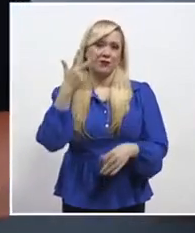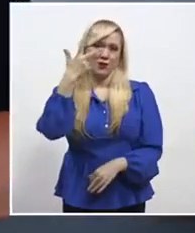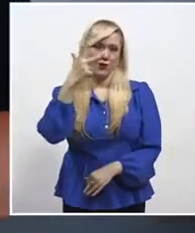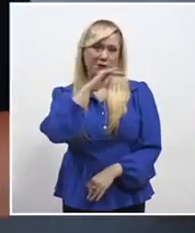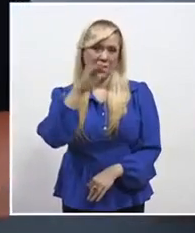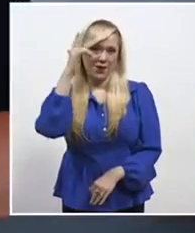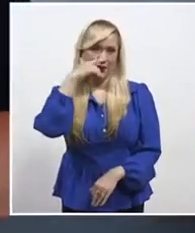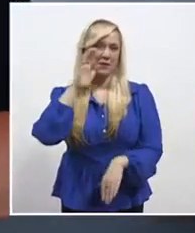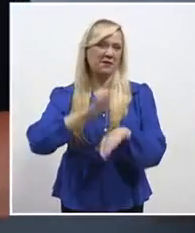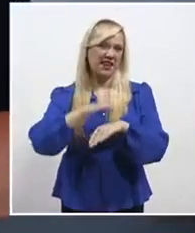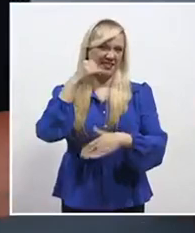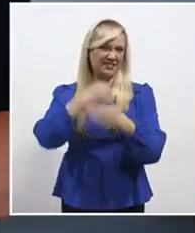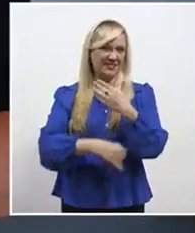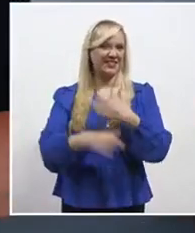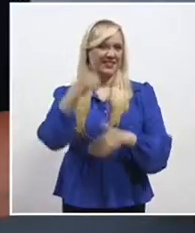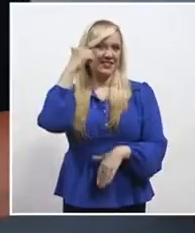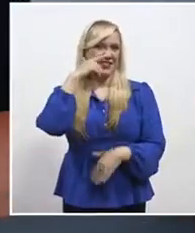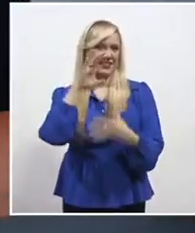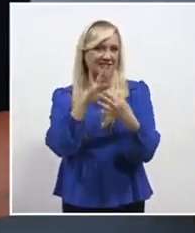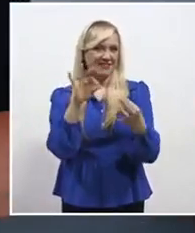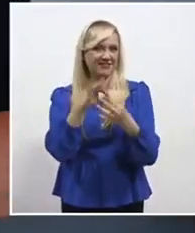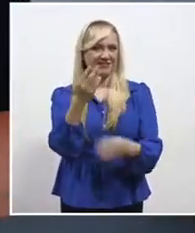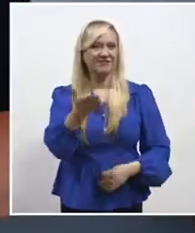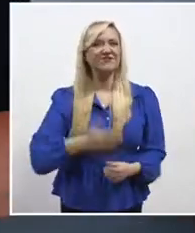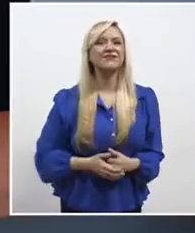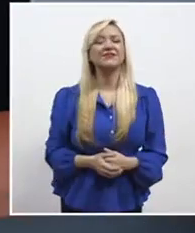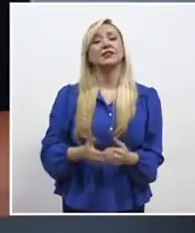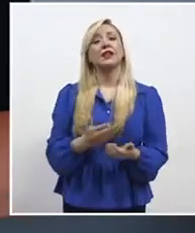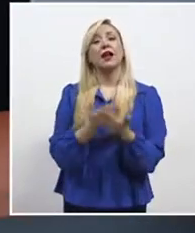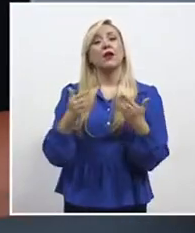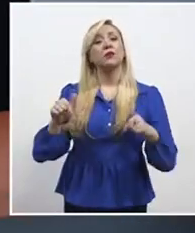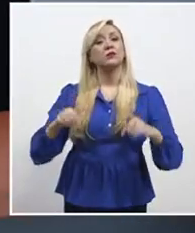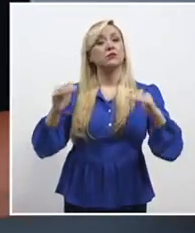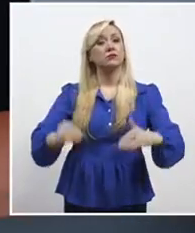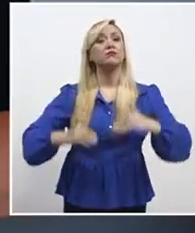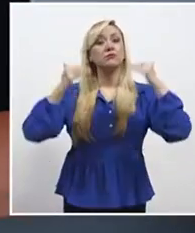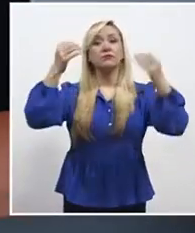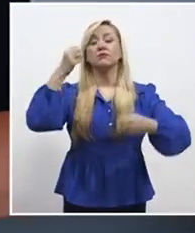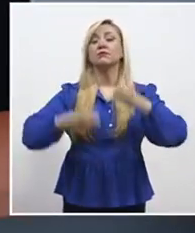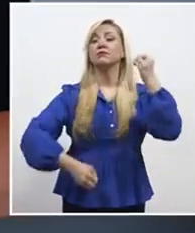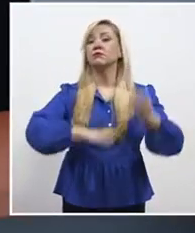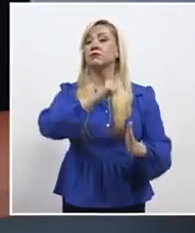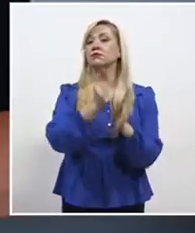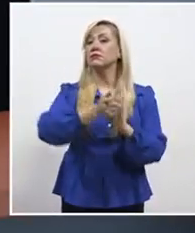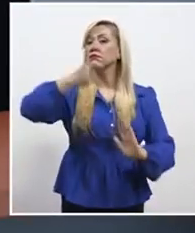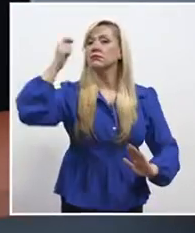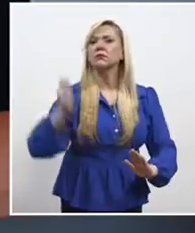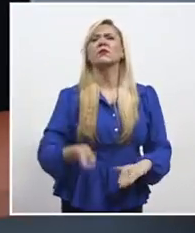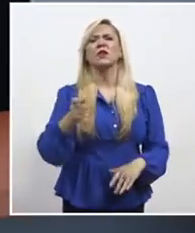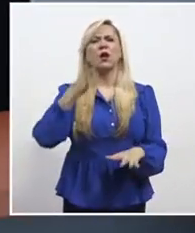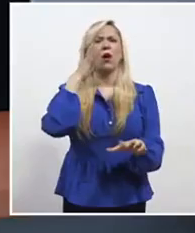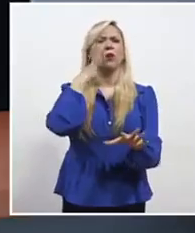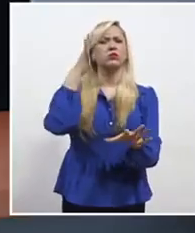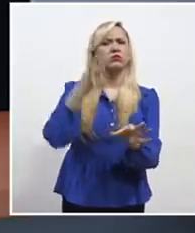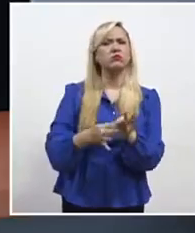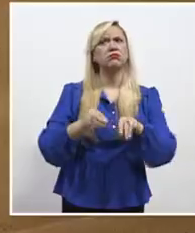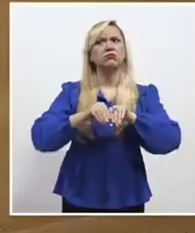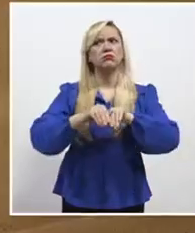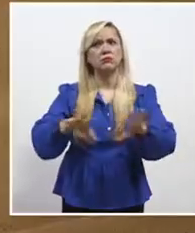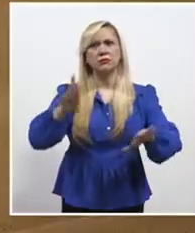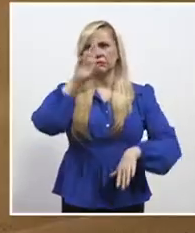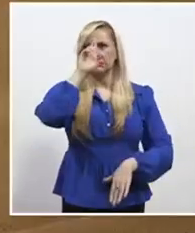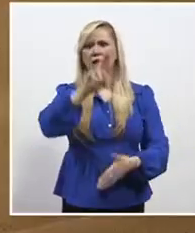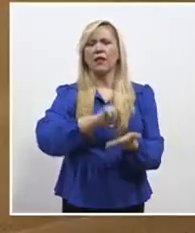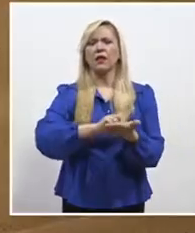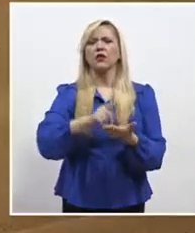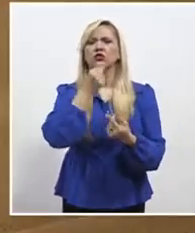8:30 de la noche en nuestra emisión nocturna. Y seguimos con la Suprema Corte de Justicia porque refrenda su compromiso de promover y hacer valer los derechos